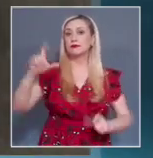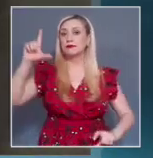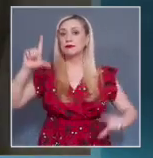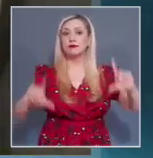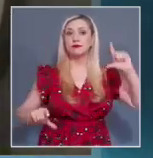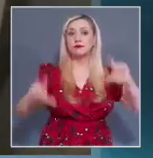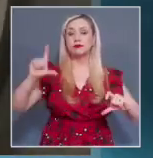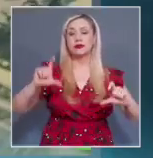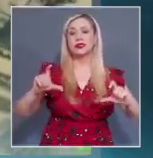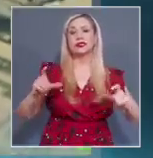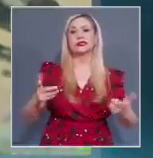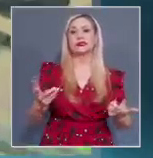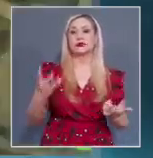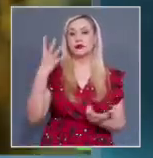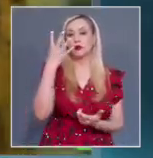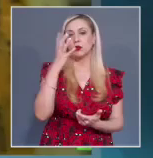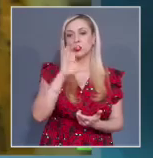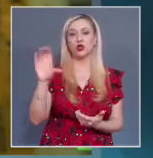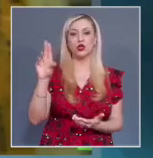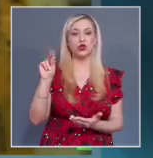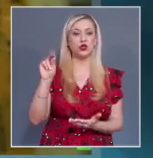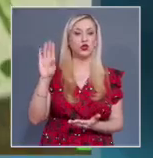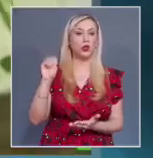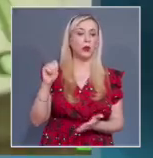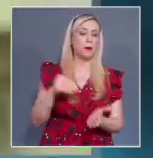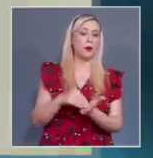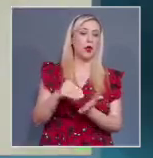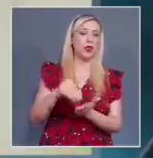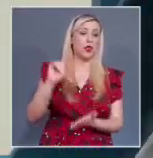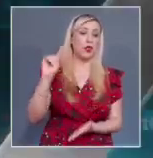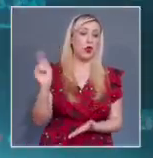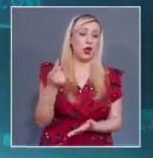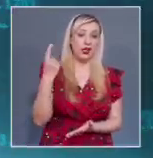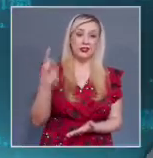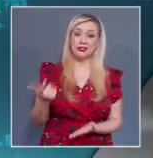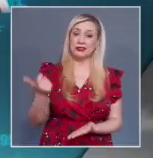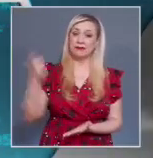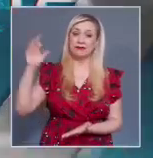de 489 millones de dólares, informó el INEGI.